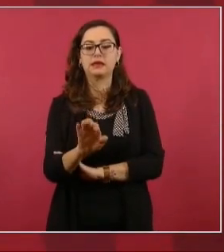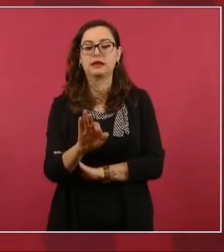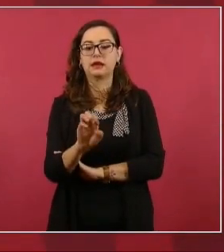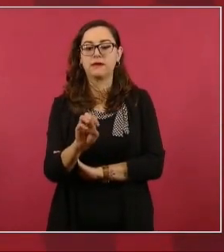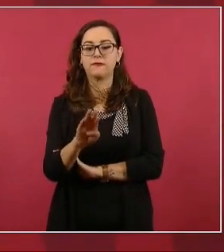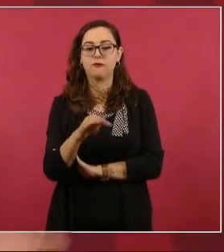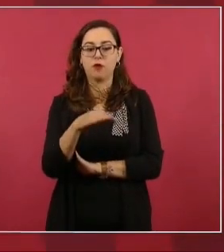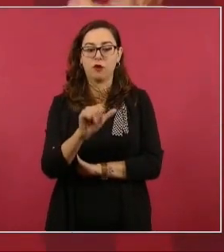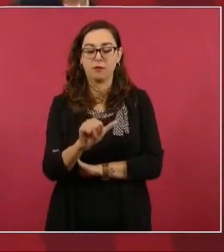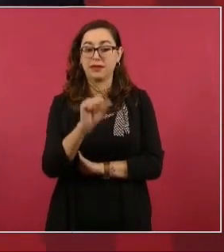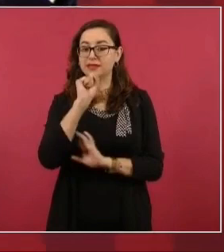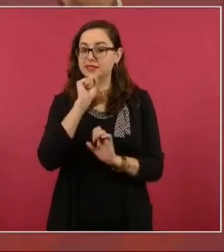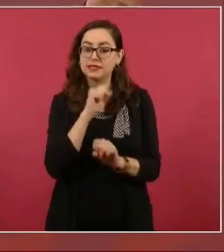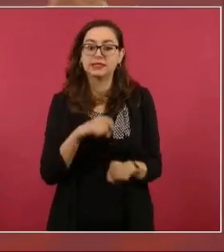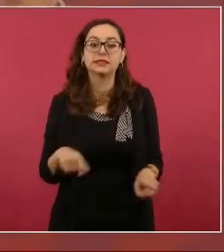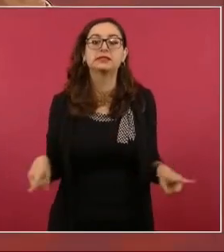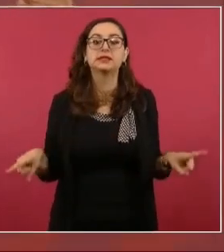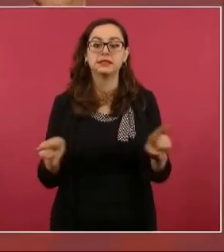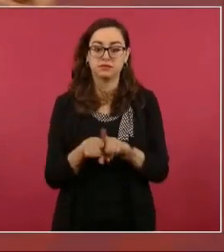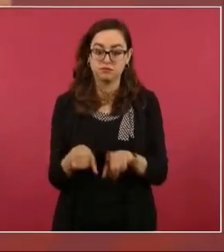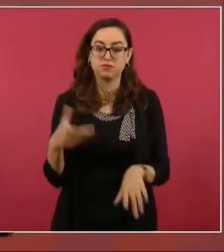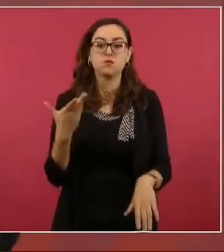importantísima, pero fue un movimiento